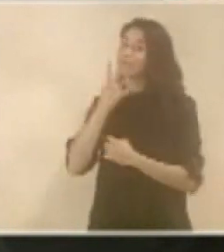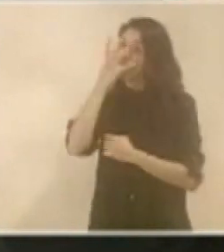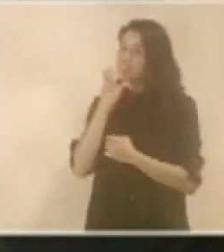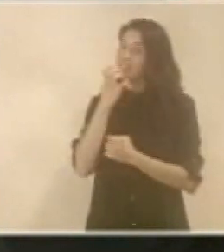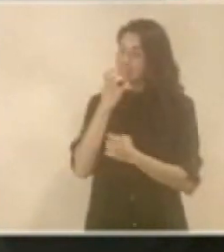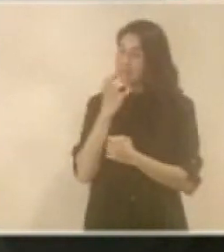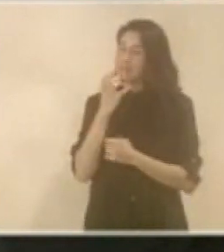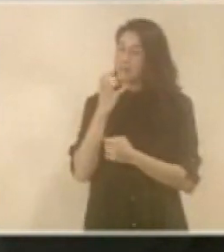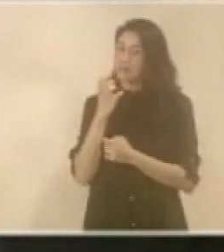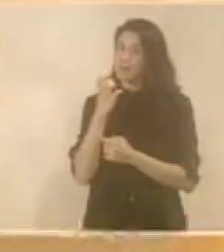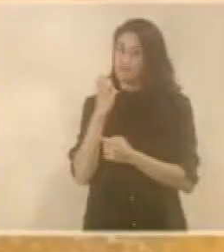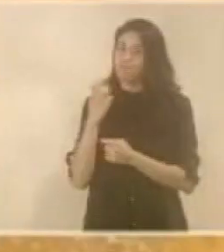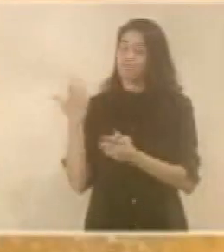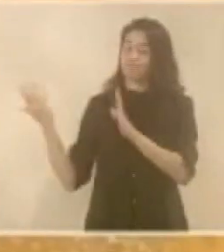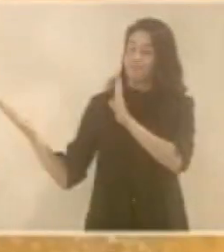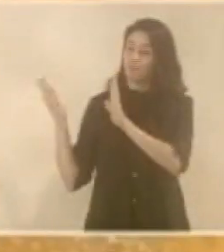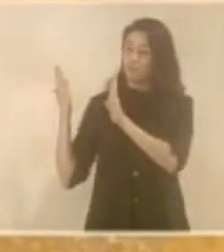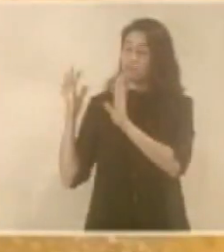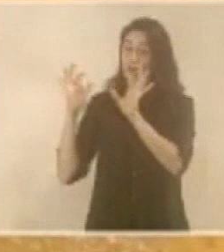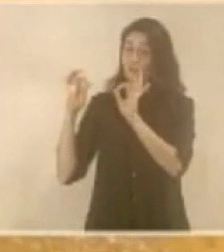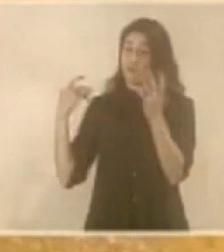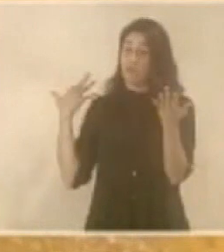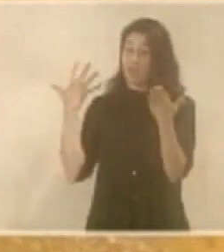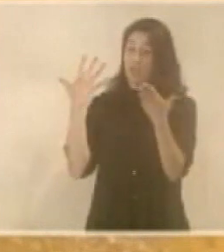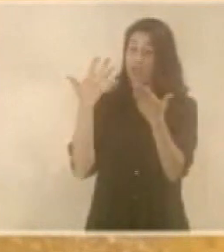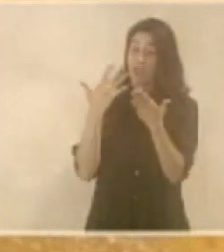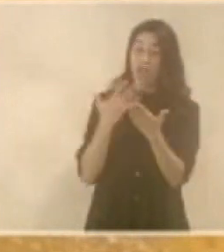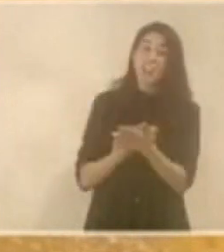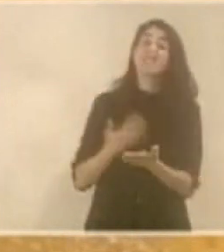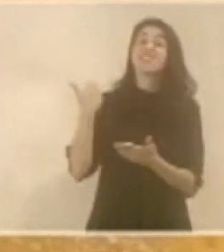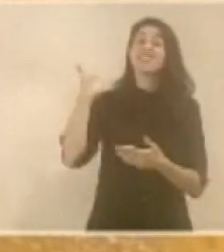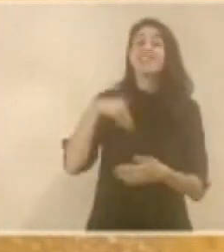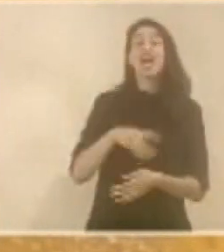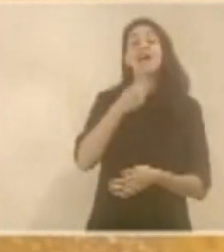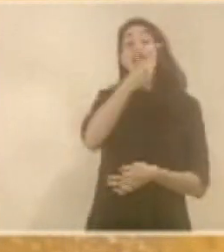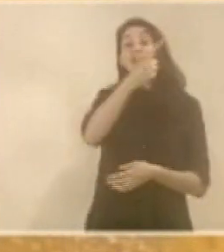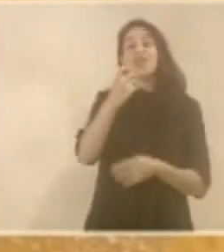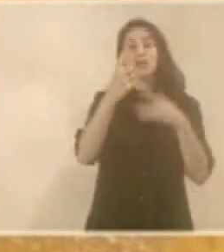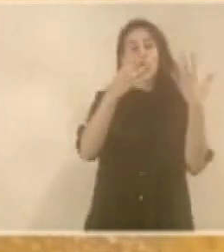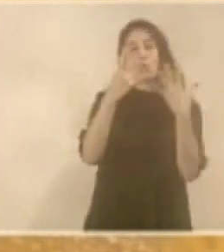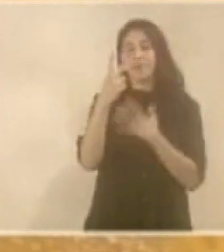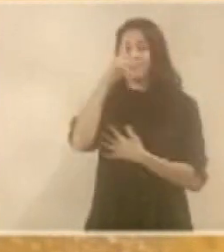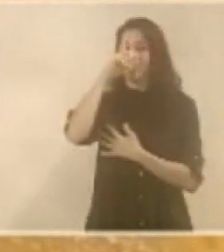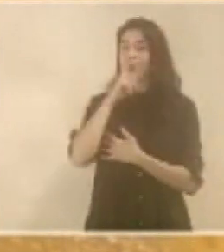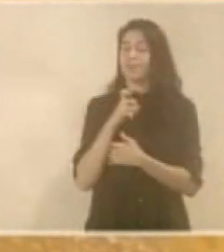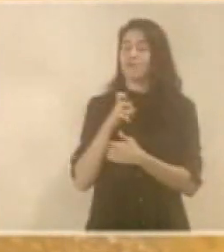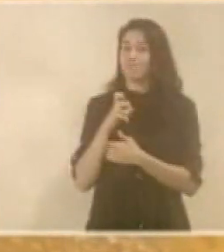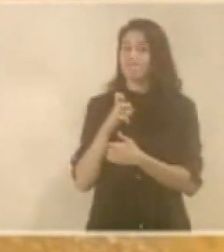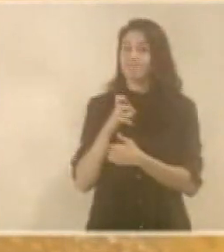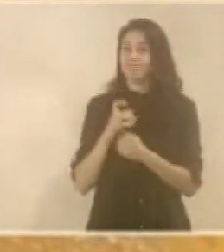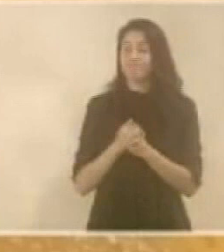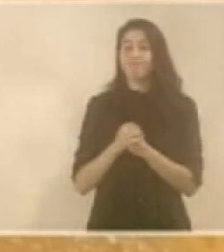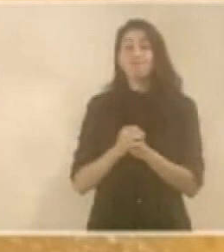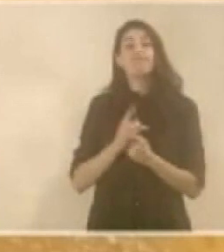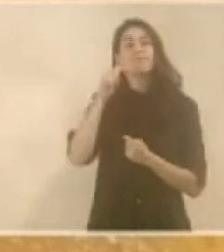de este ayuntamiento, hace ahora 197 años. El monumento, junto al que hoy volverán a sonar los